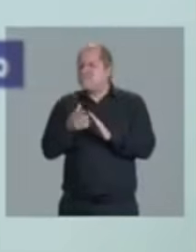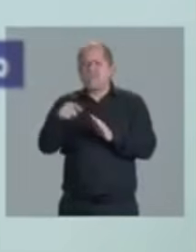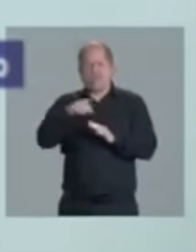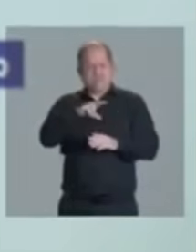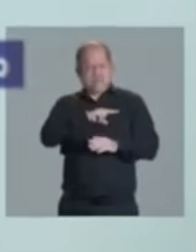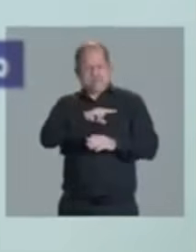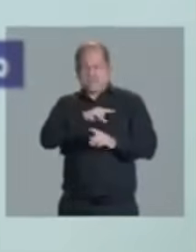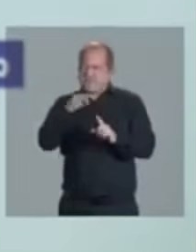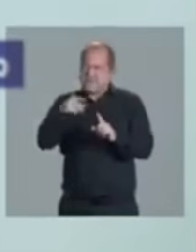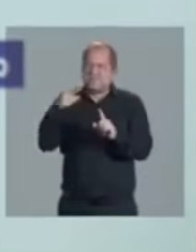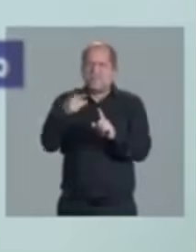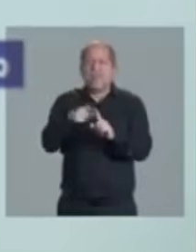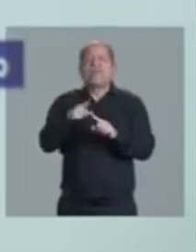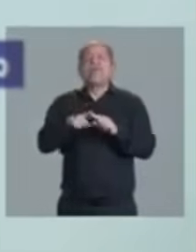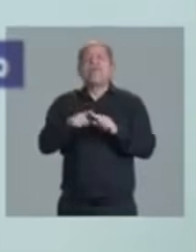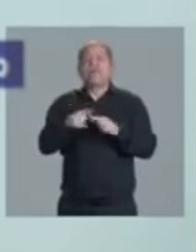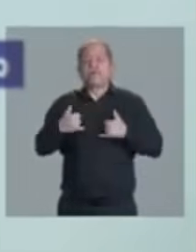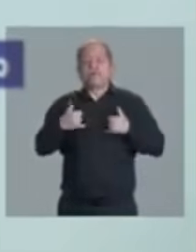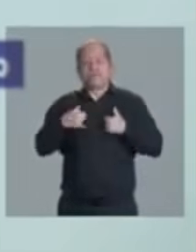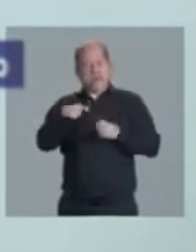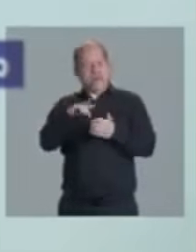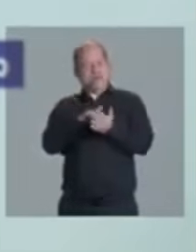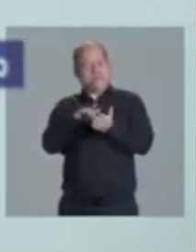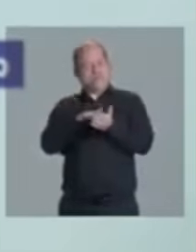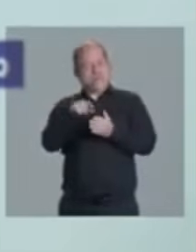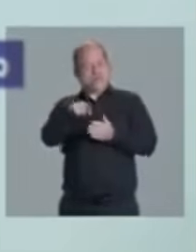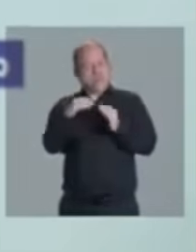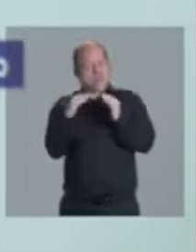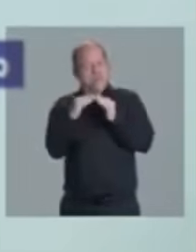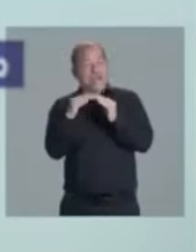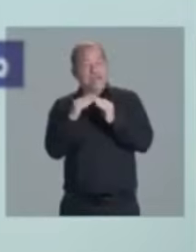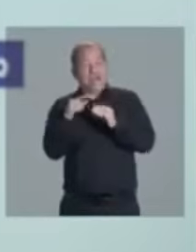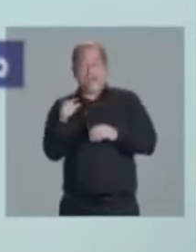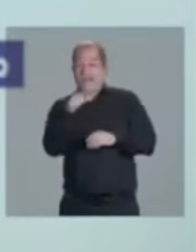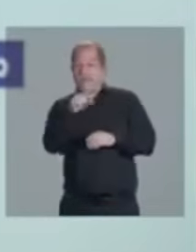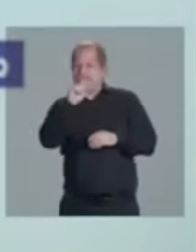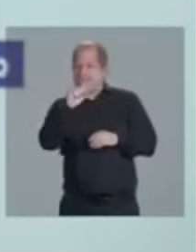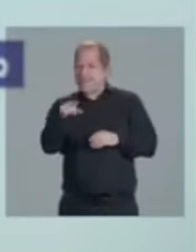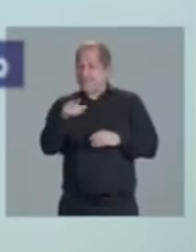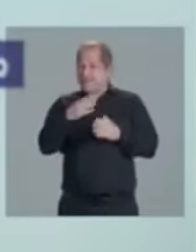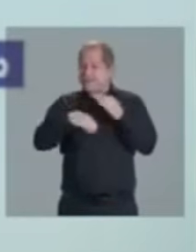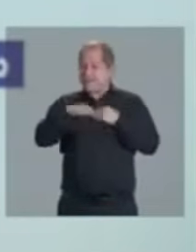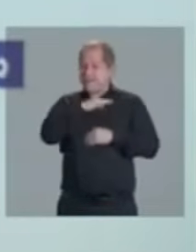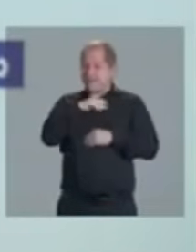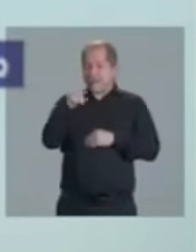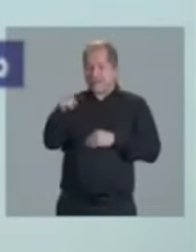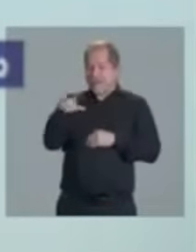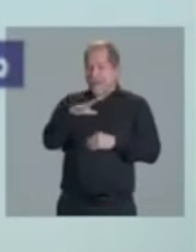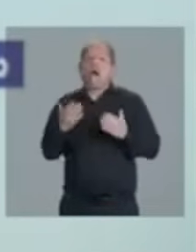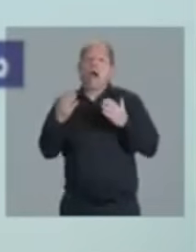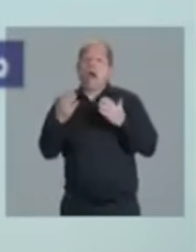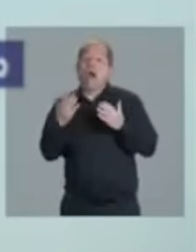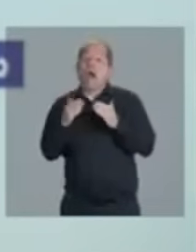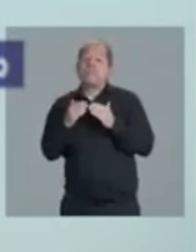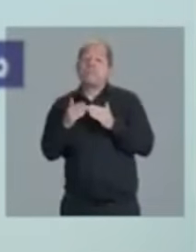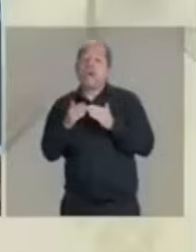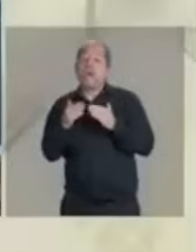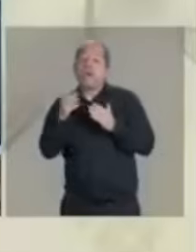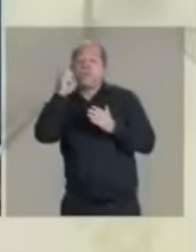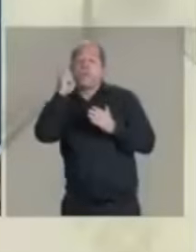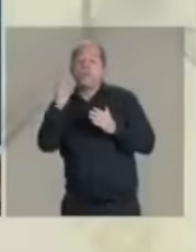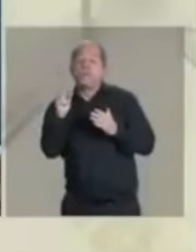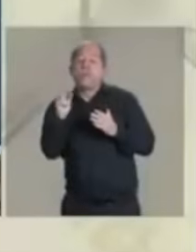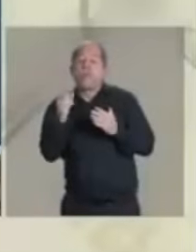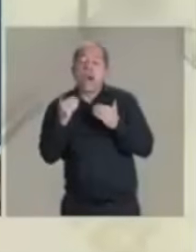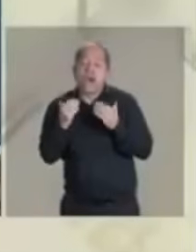sí se hizo de una vivienda fue la señora Sheinbaum. La señora Sheinbaum la vez pasada dijo que no, a la que